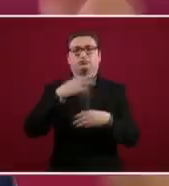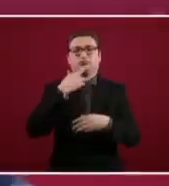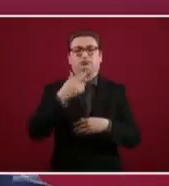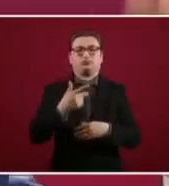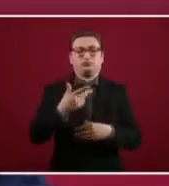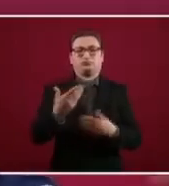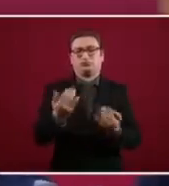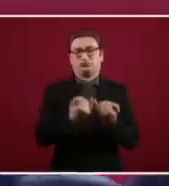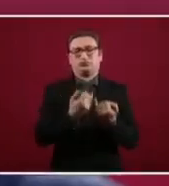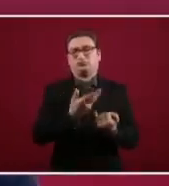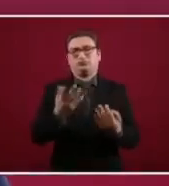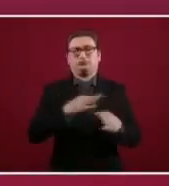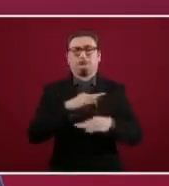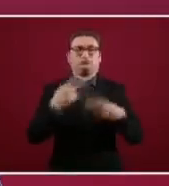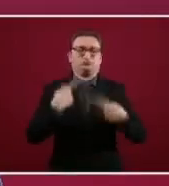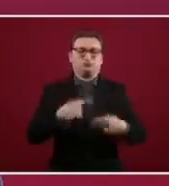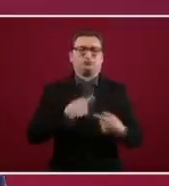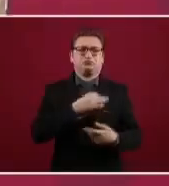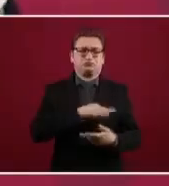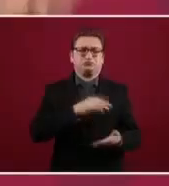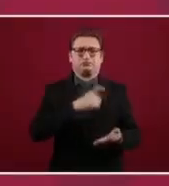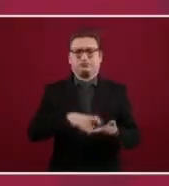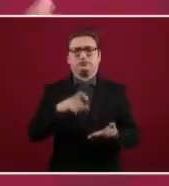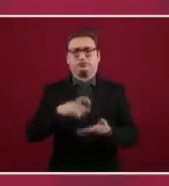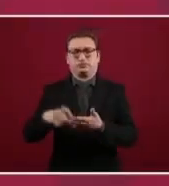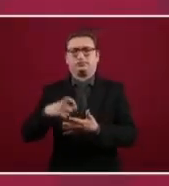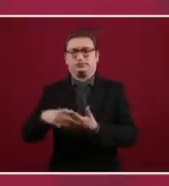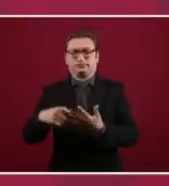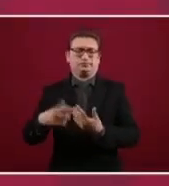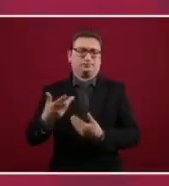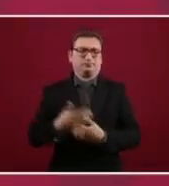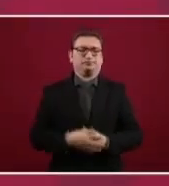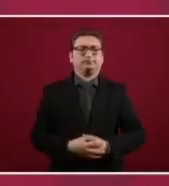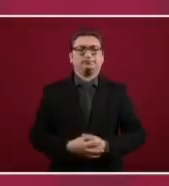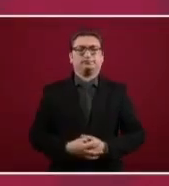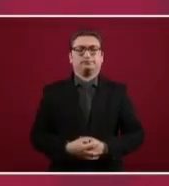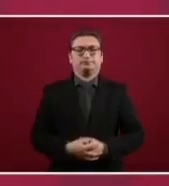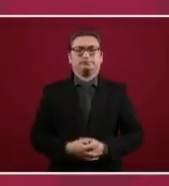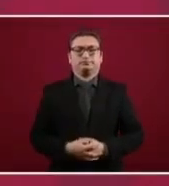dijimos la gente tiene para comprar para consumir